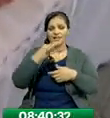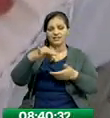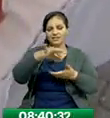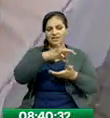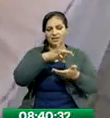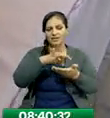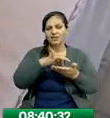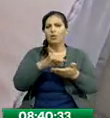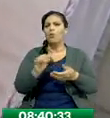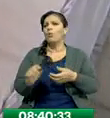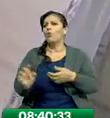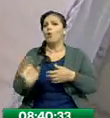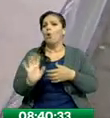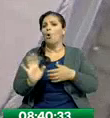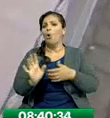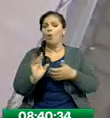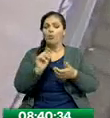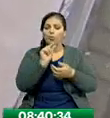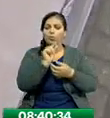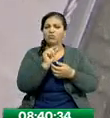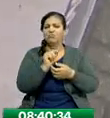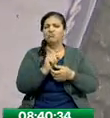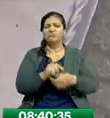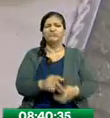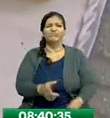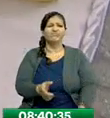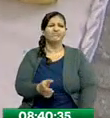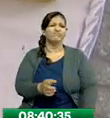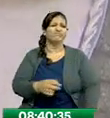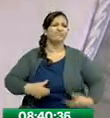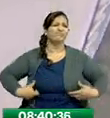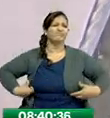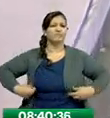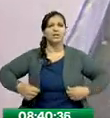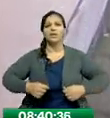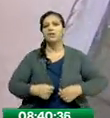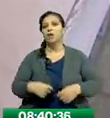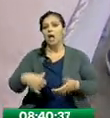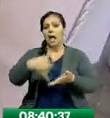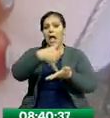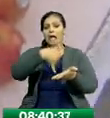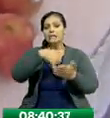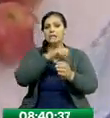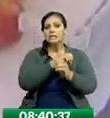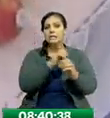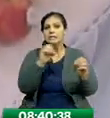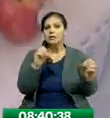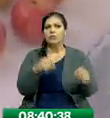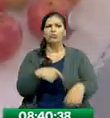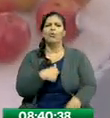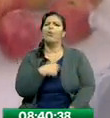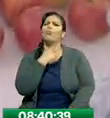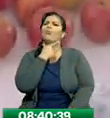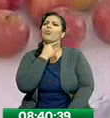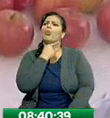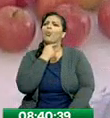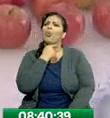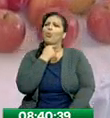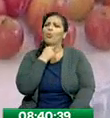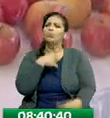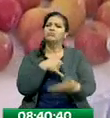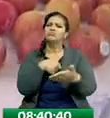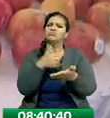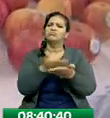si me manda a comer sin grasa lo que como fritada guatita lo que como estructura a 17